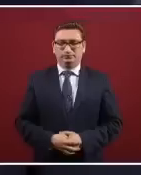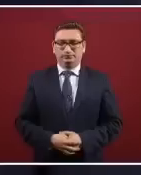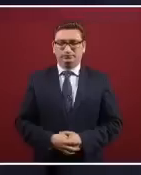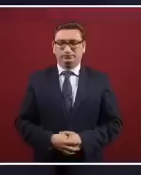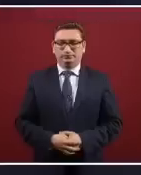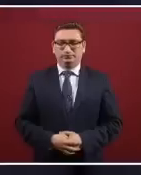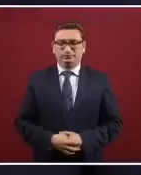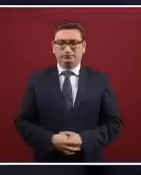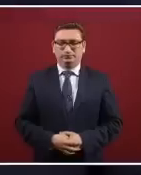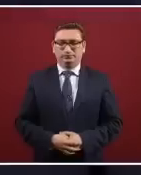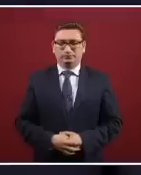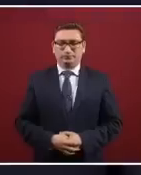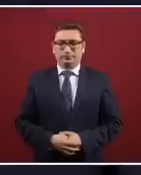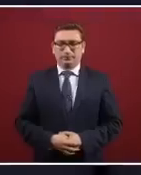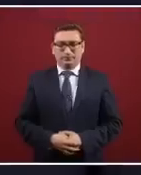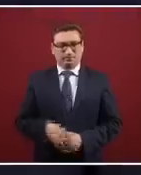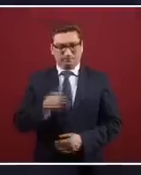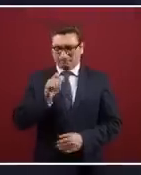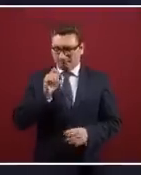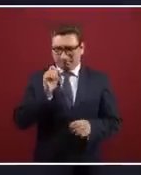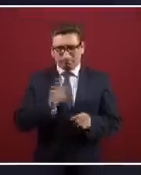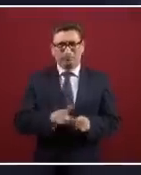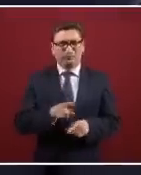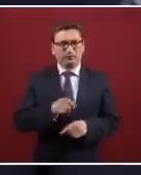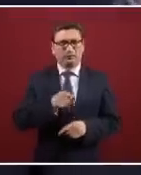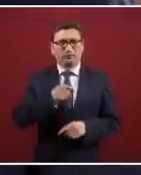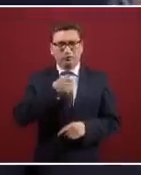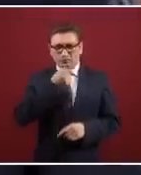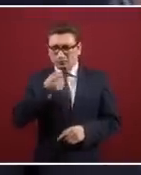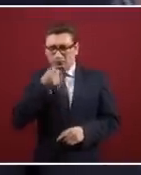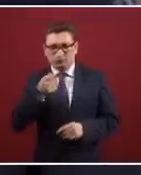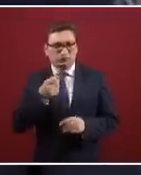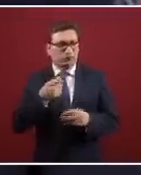Y periodistas e intelectuales,